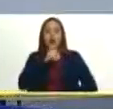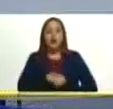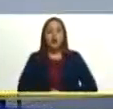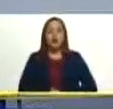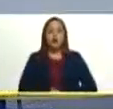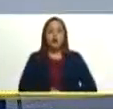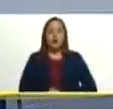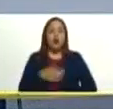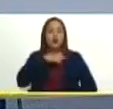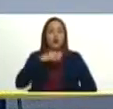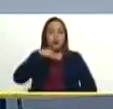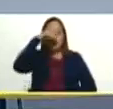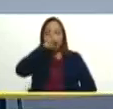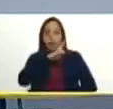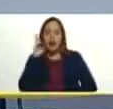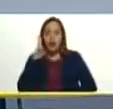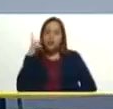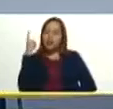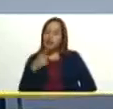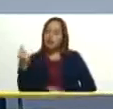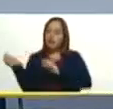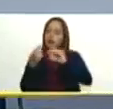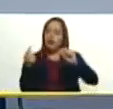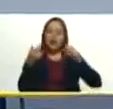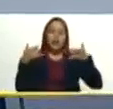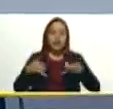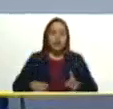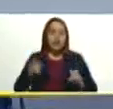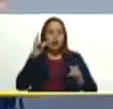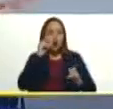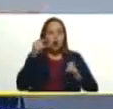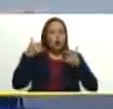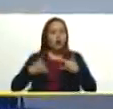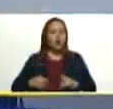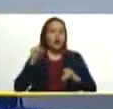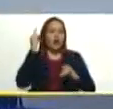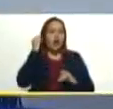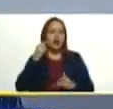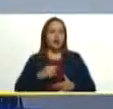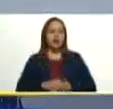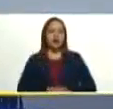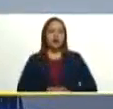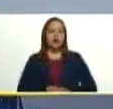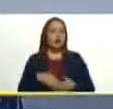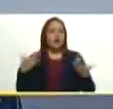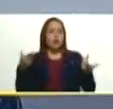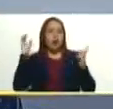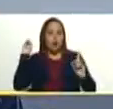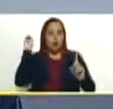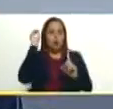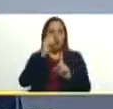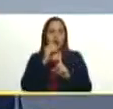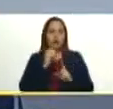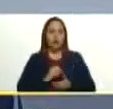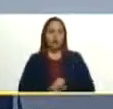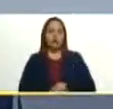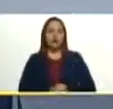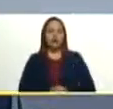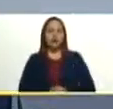nuestros padres. Hay que hablar también con los hijos, con las hijas. ¿Y cuál es el objetivo?